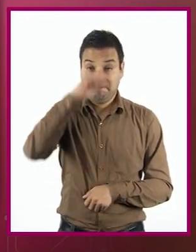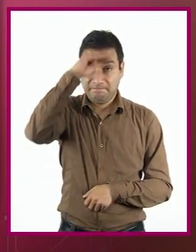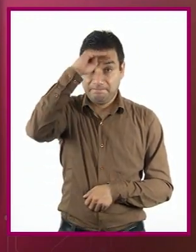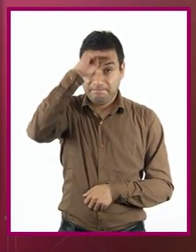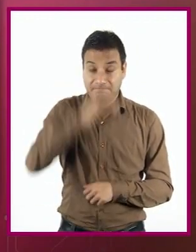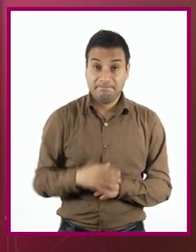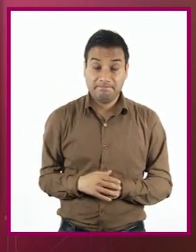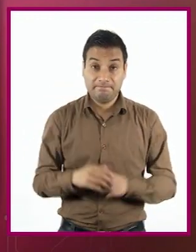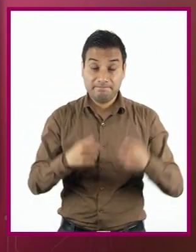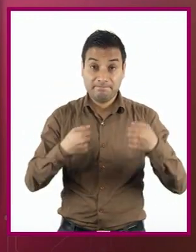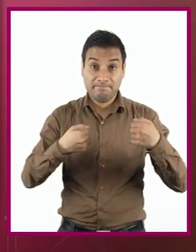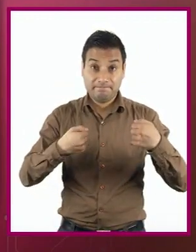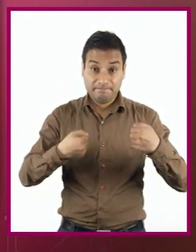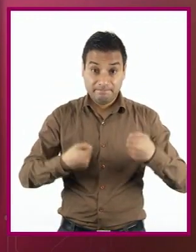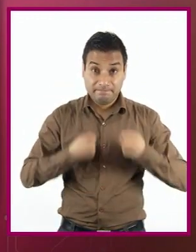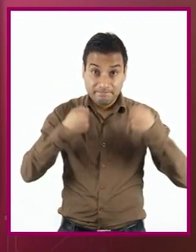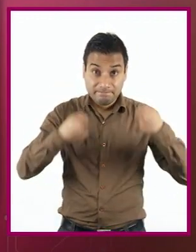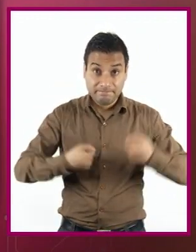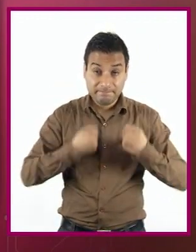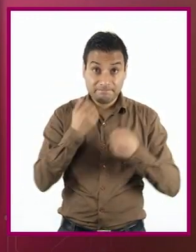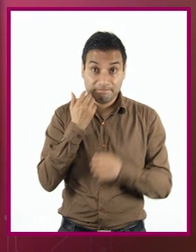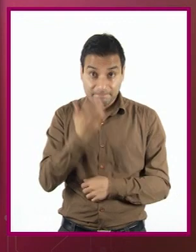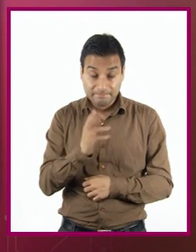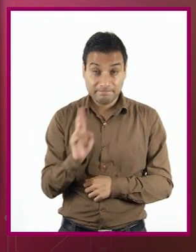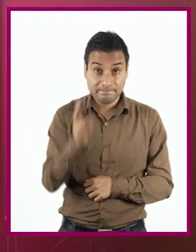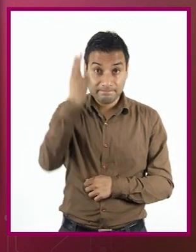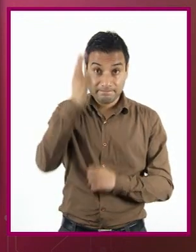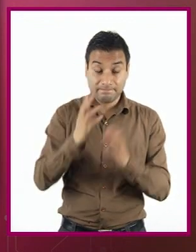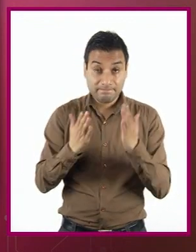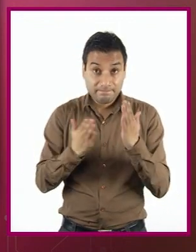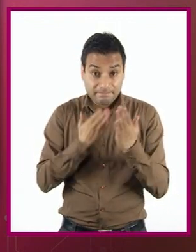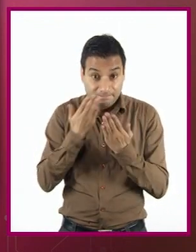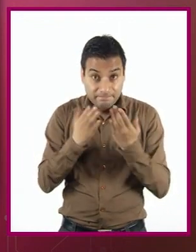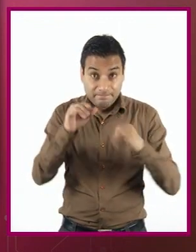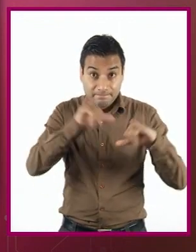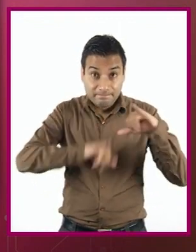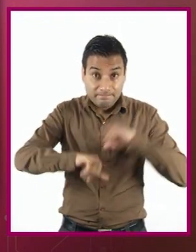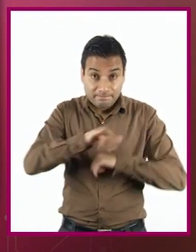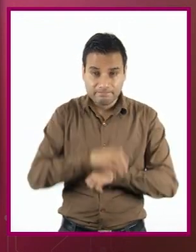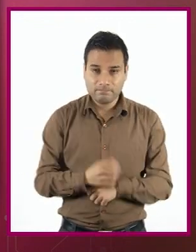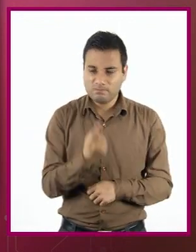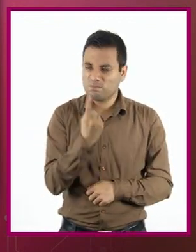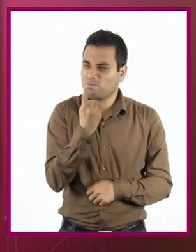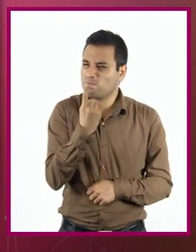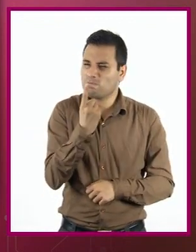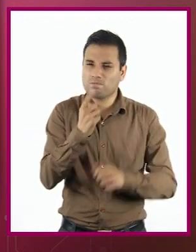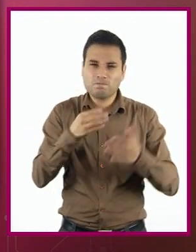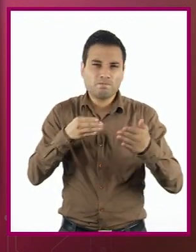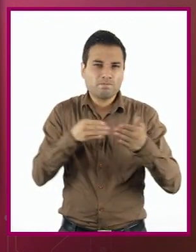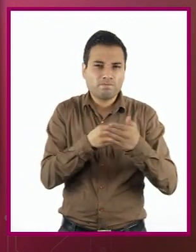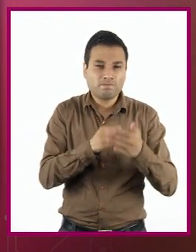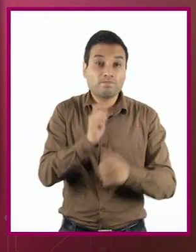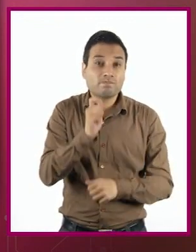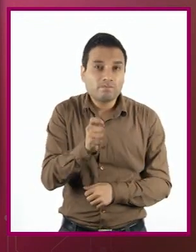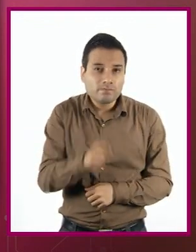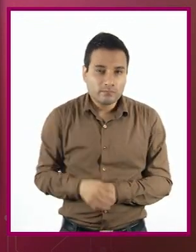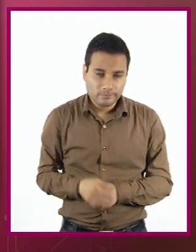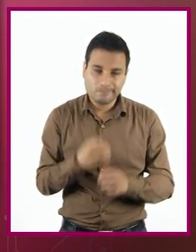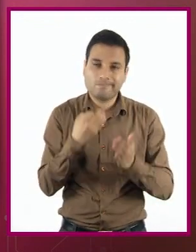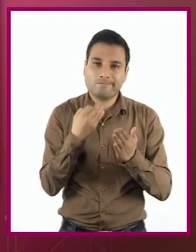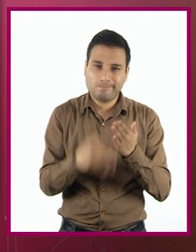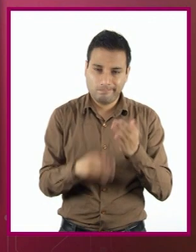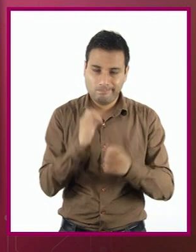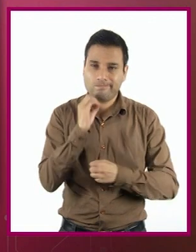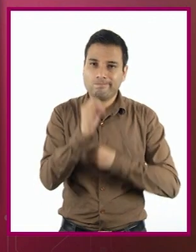quieren hacer una carrera científica, uno de los primeros retos que enfrentan es la falta de